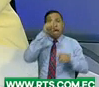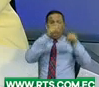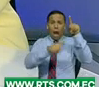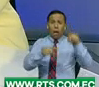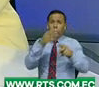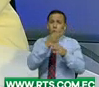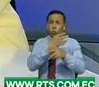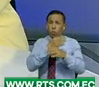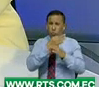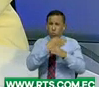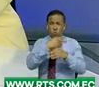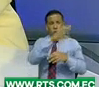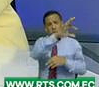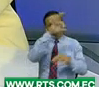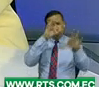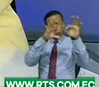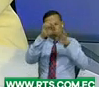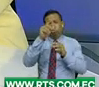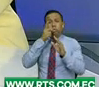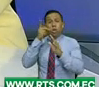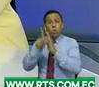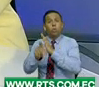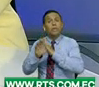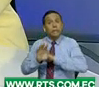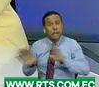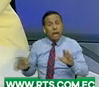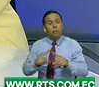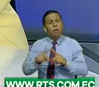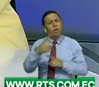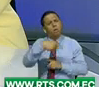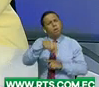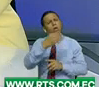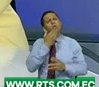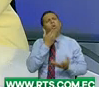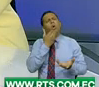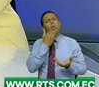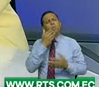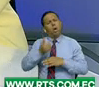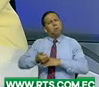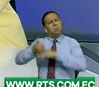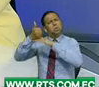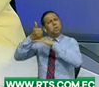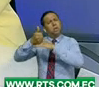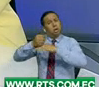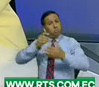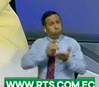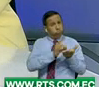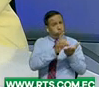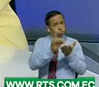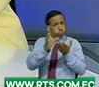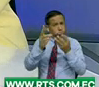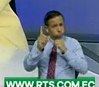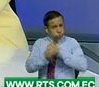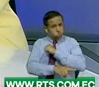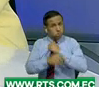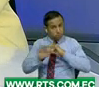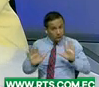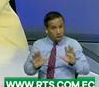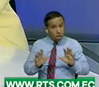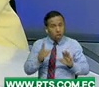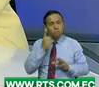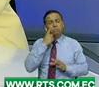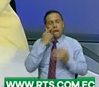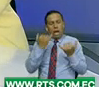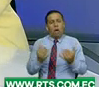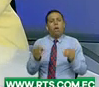denunciados sin embargo aún se desconoce cuántos habrían sido destituidos a continuación les presentamos en la